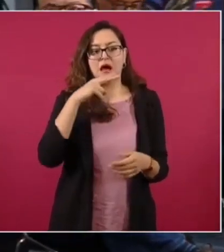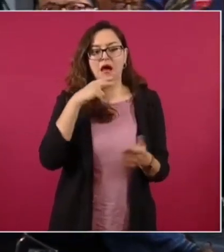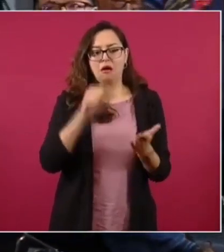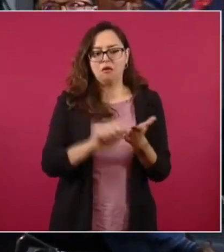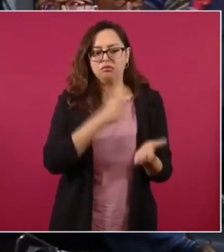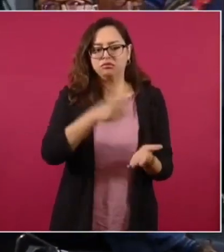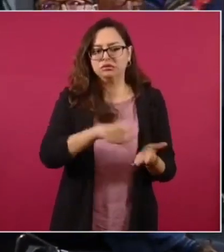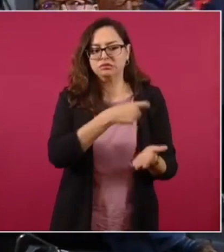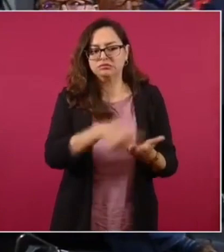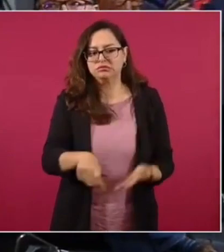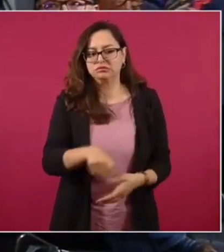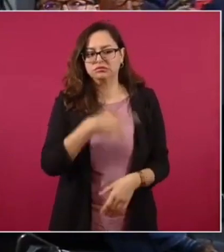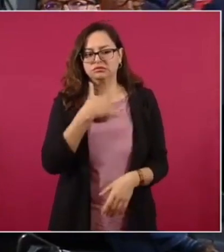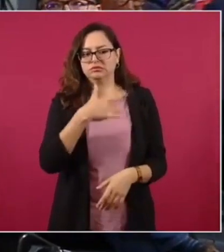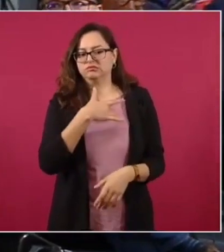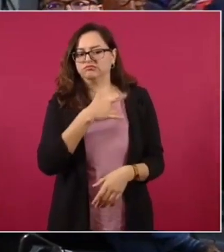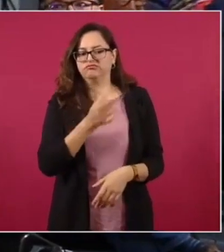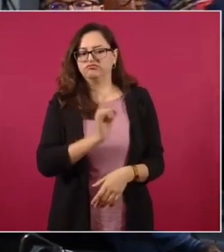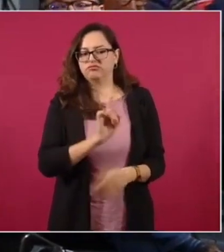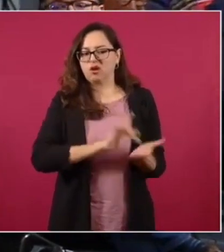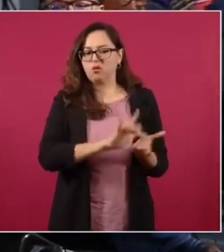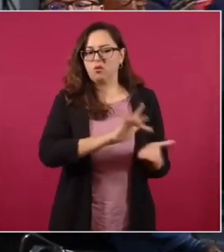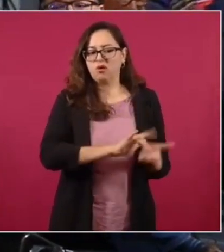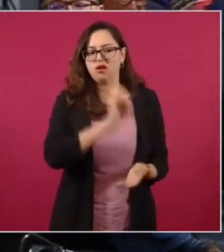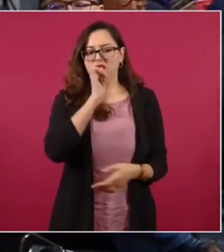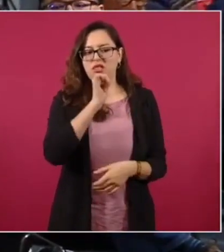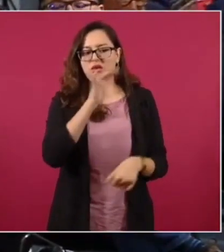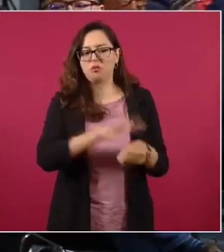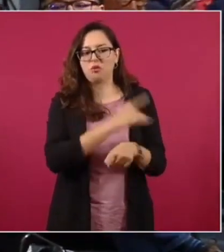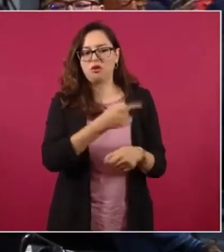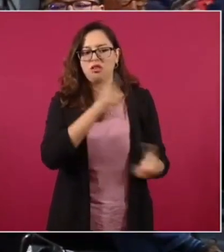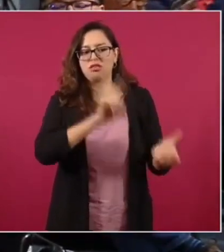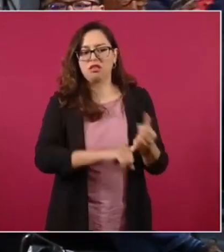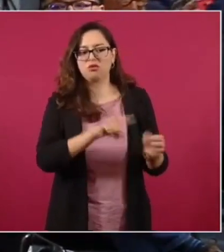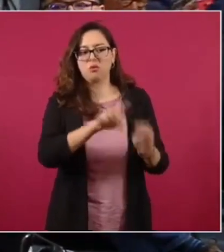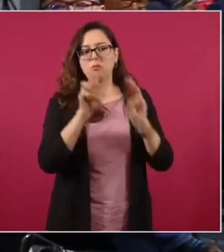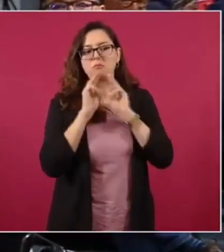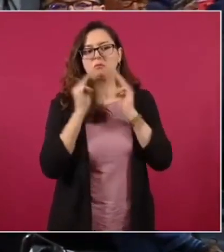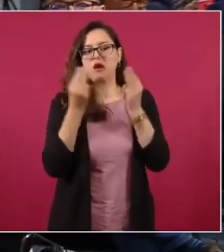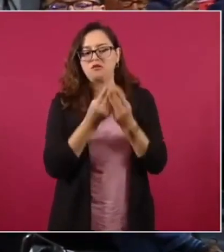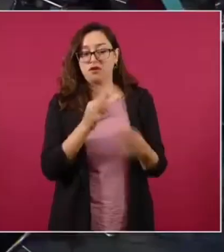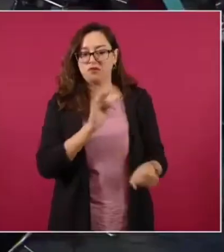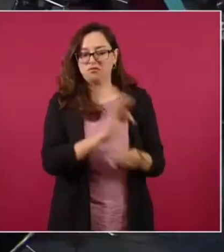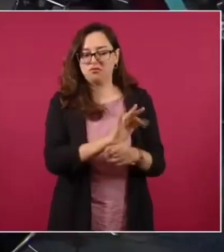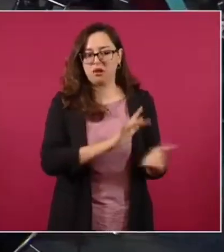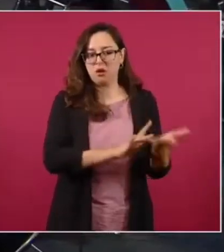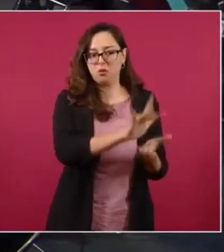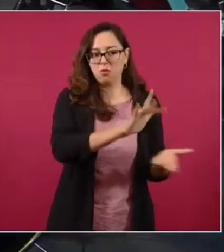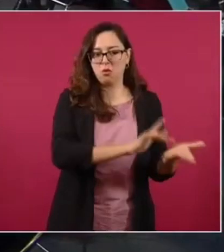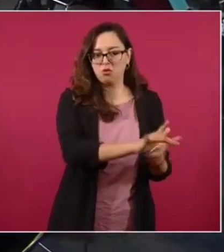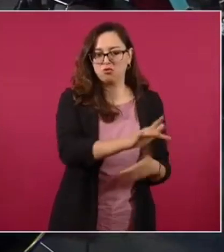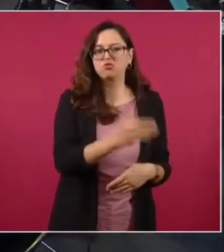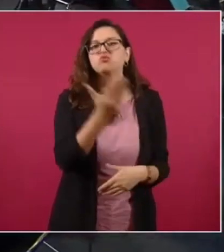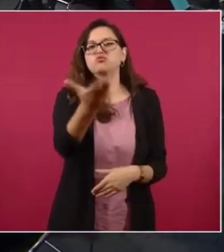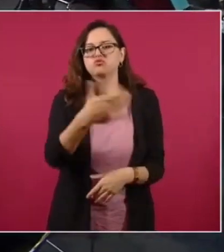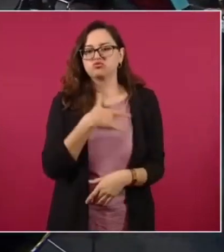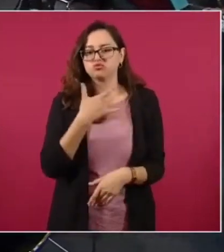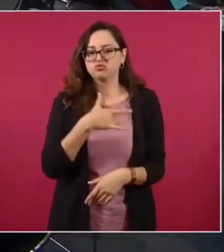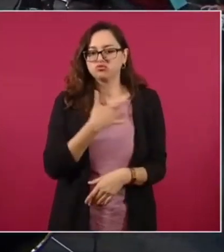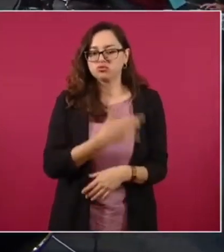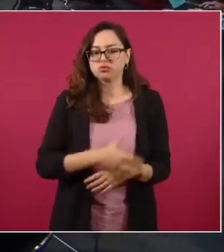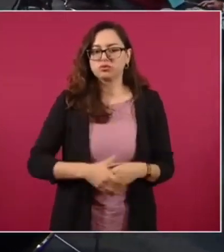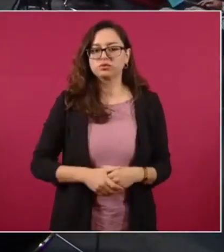internacionalmente y que de alguna forma indirecta están apoyando a las bandas del crimen organizado? Bueno,